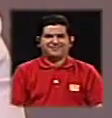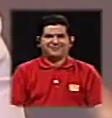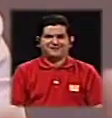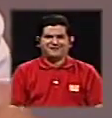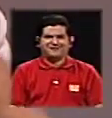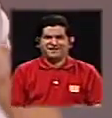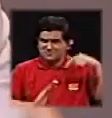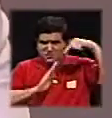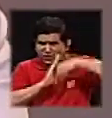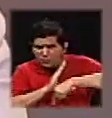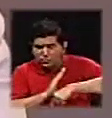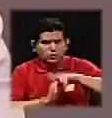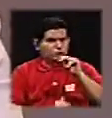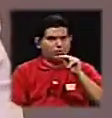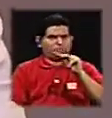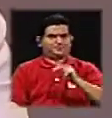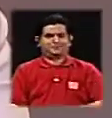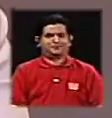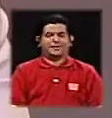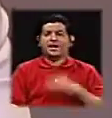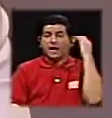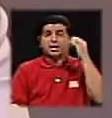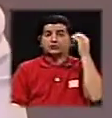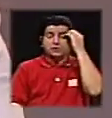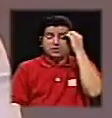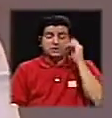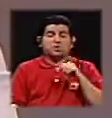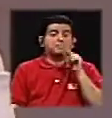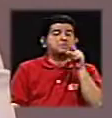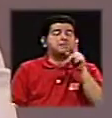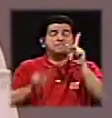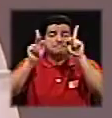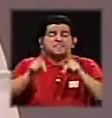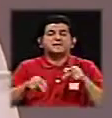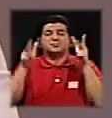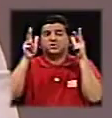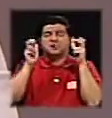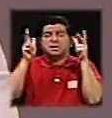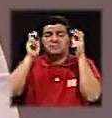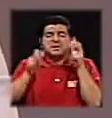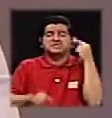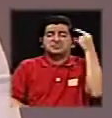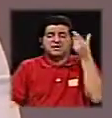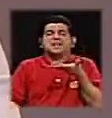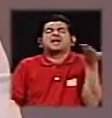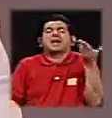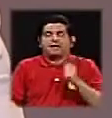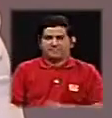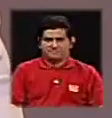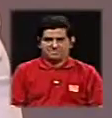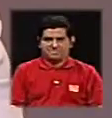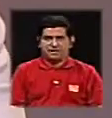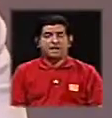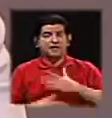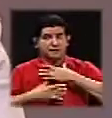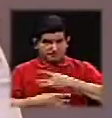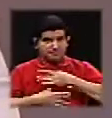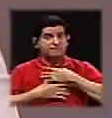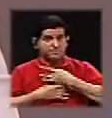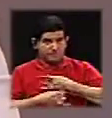mucho más muy, a fondo. Sí, mucho más a fondo. Es una opinión sobre lo que ellos perciben del gobierno. E incluso llama la